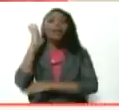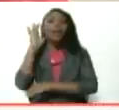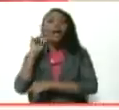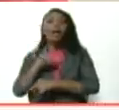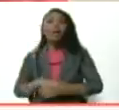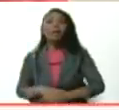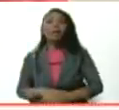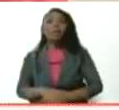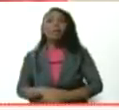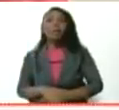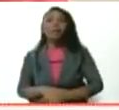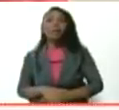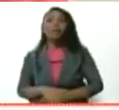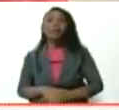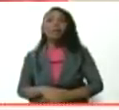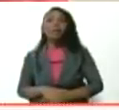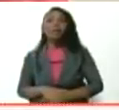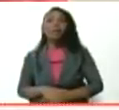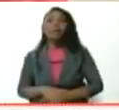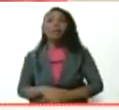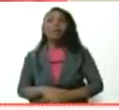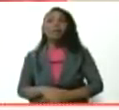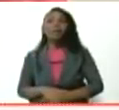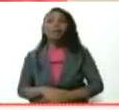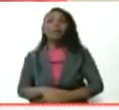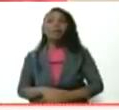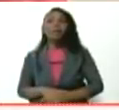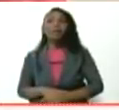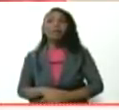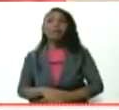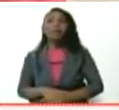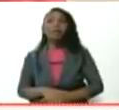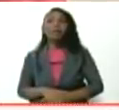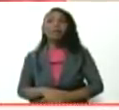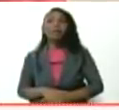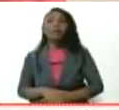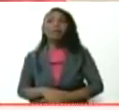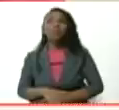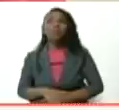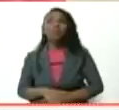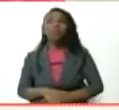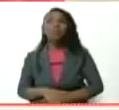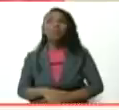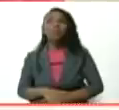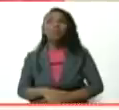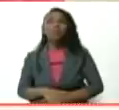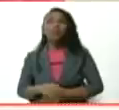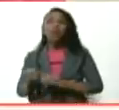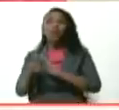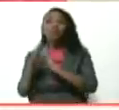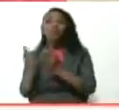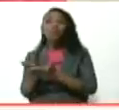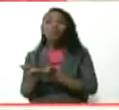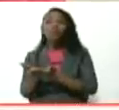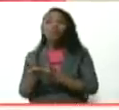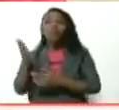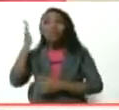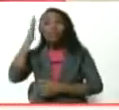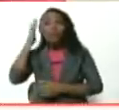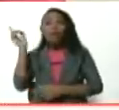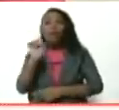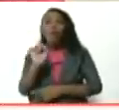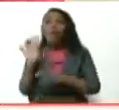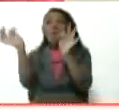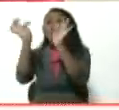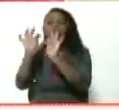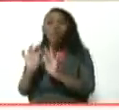hito. Debemos ganarlas contundentemente para que el mundo sepa y se envíe el mensaje que no hay forma